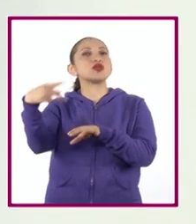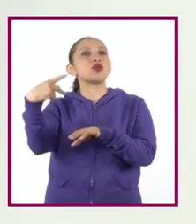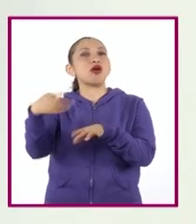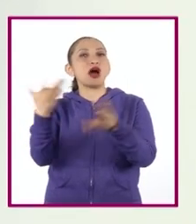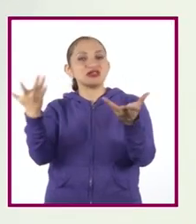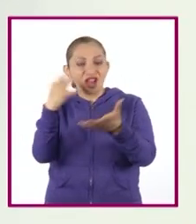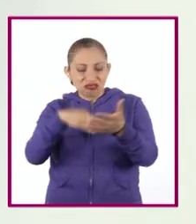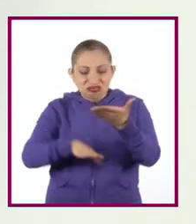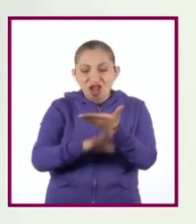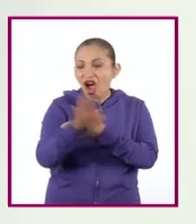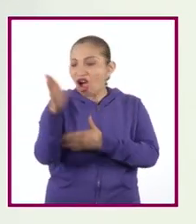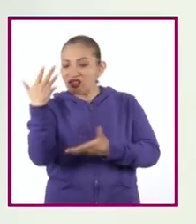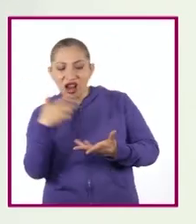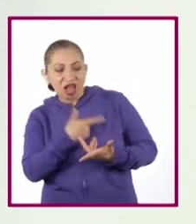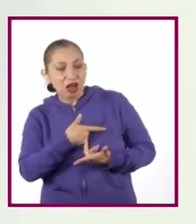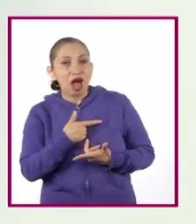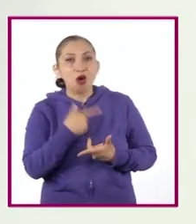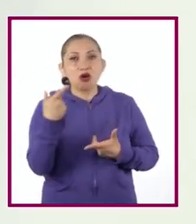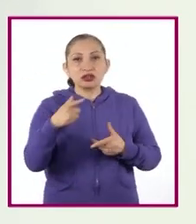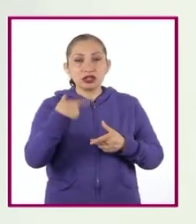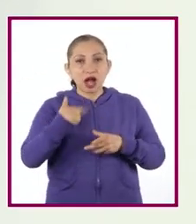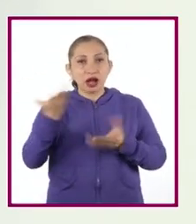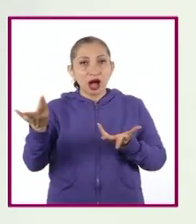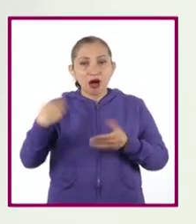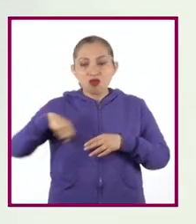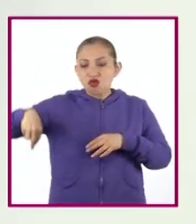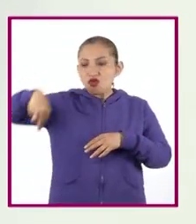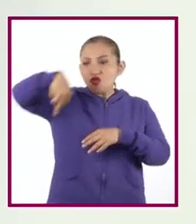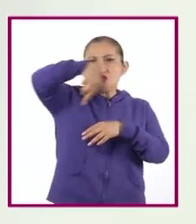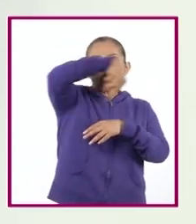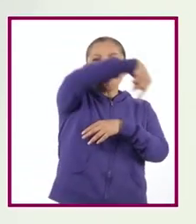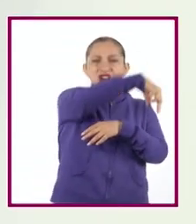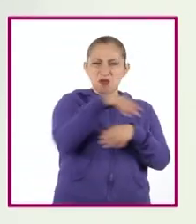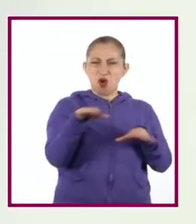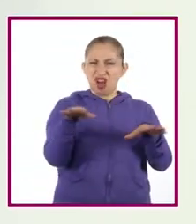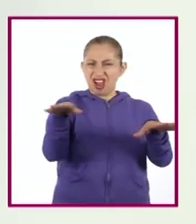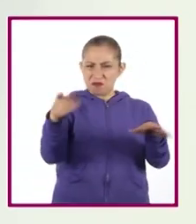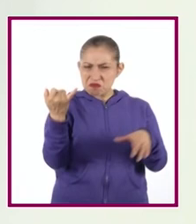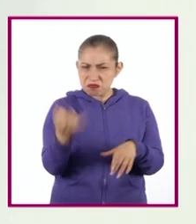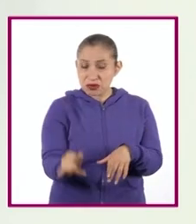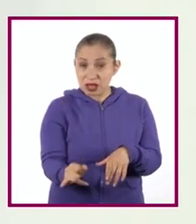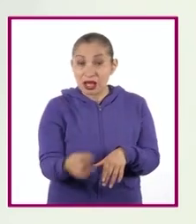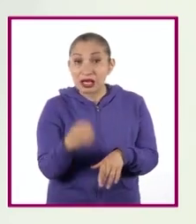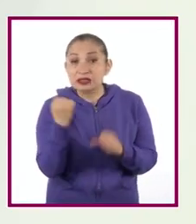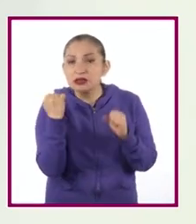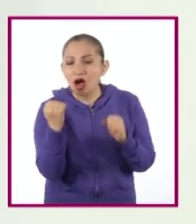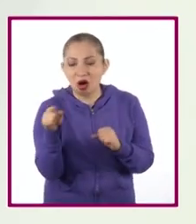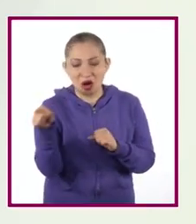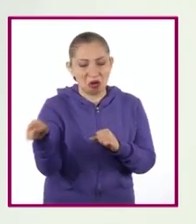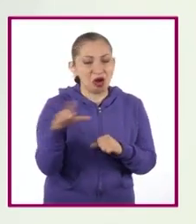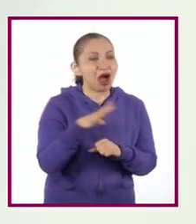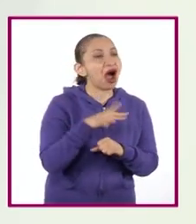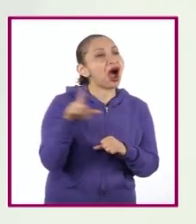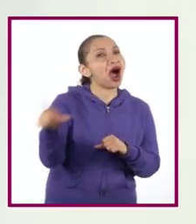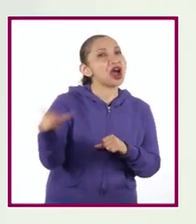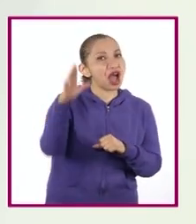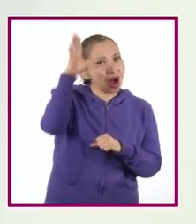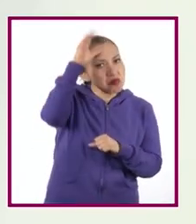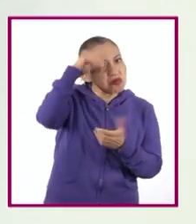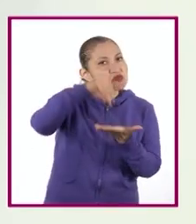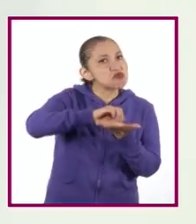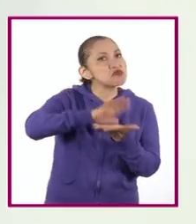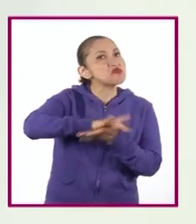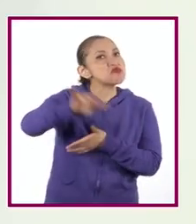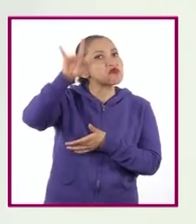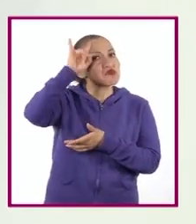hacía, que gustaba de volar en los techos y que, seguramente, tenía un pacto con el